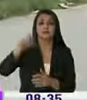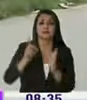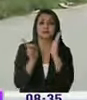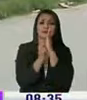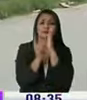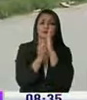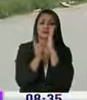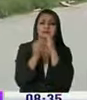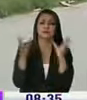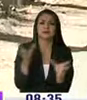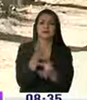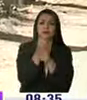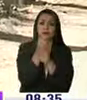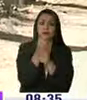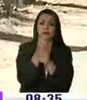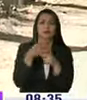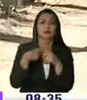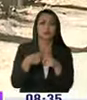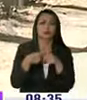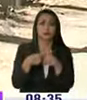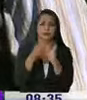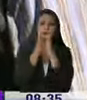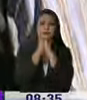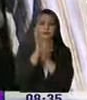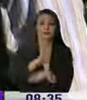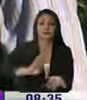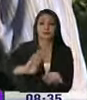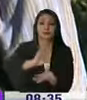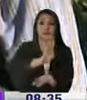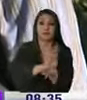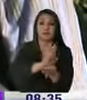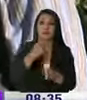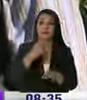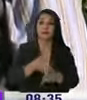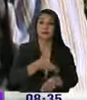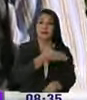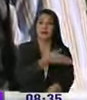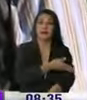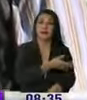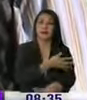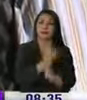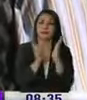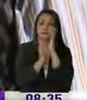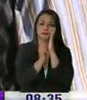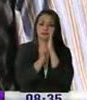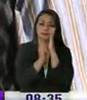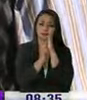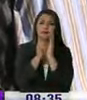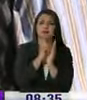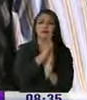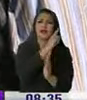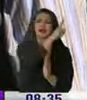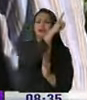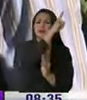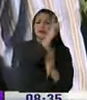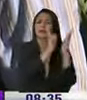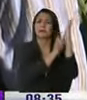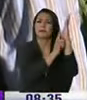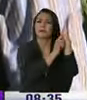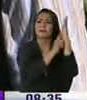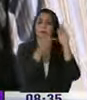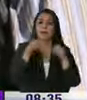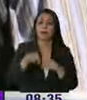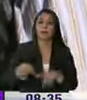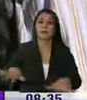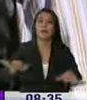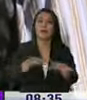un requerimiento urgente para el barrio. Nos instalaron una en el sector de bien arriba, entonces en la parte de acá abajo no se